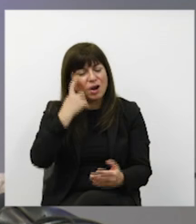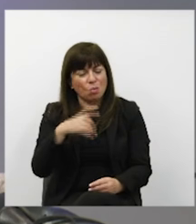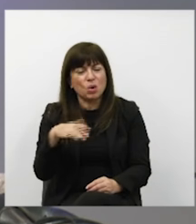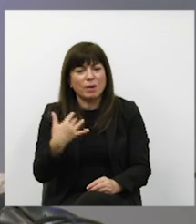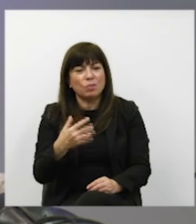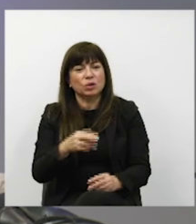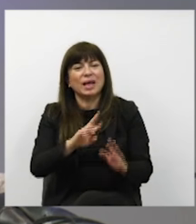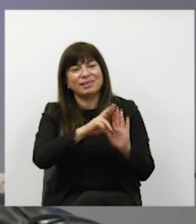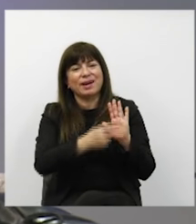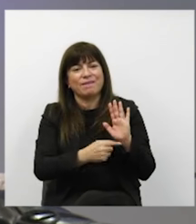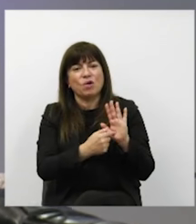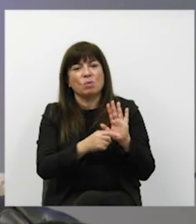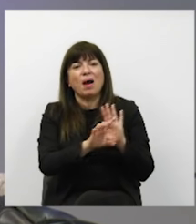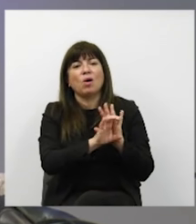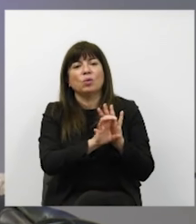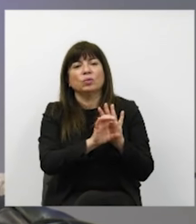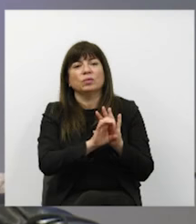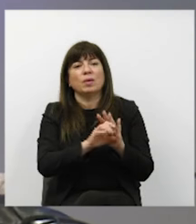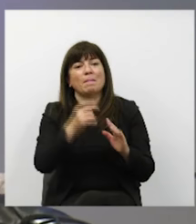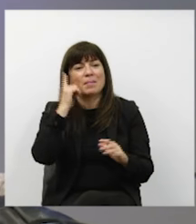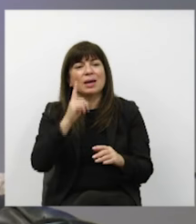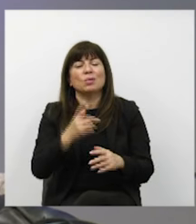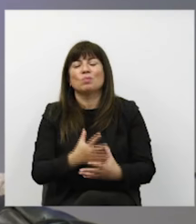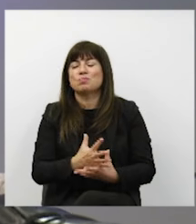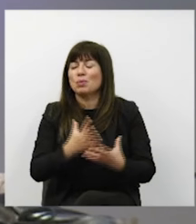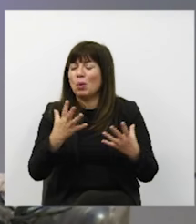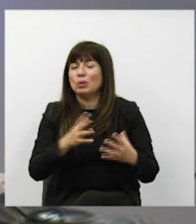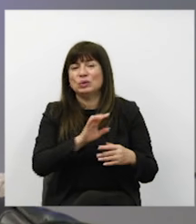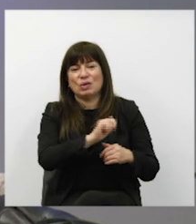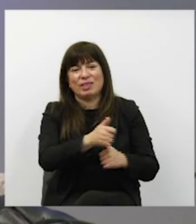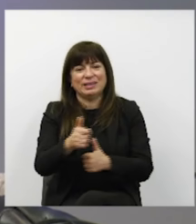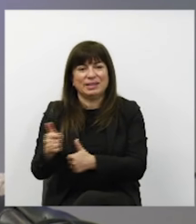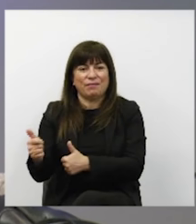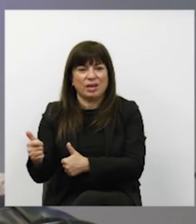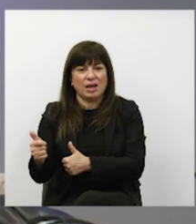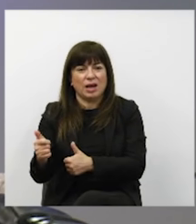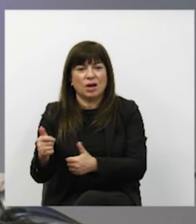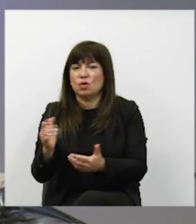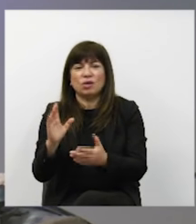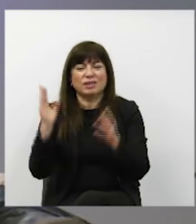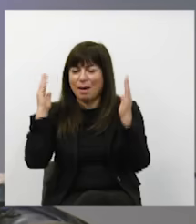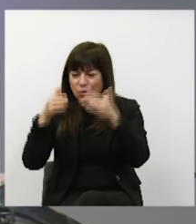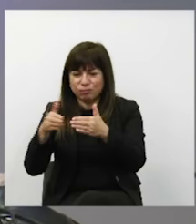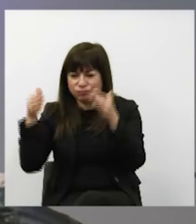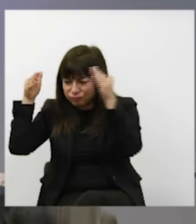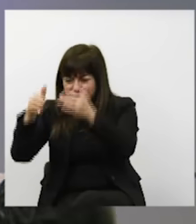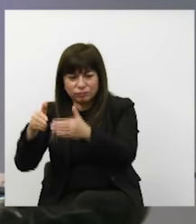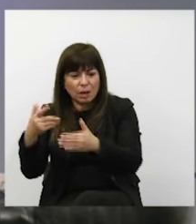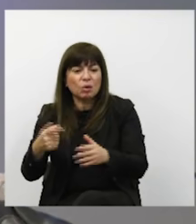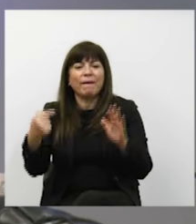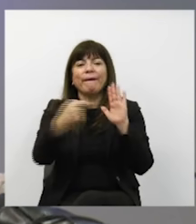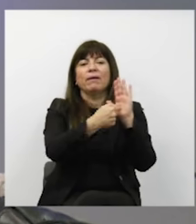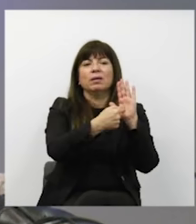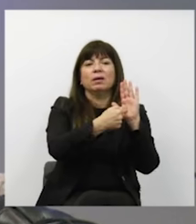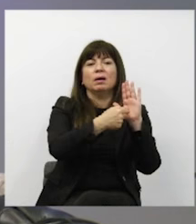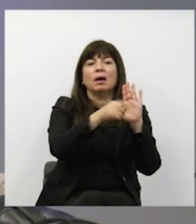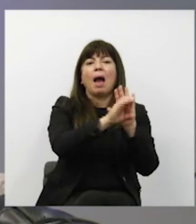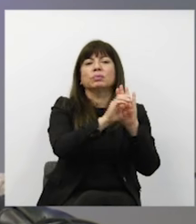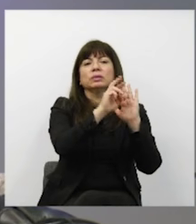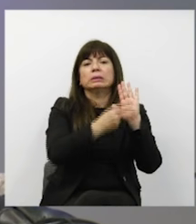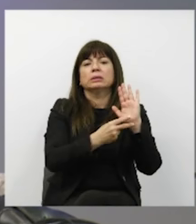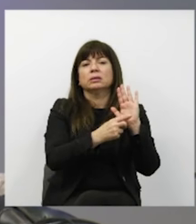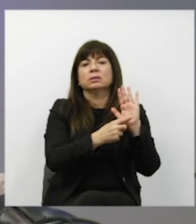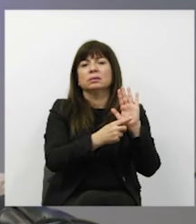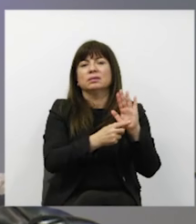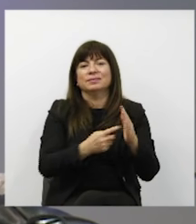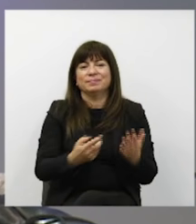relevante, pero mi temor es que muchos otros desafíos no los estemos abordando porque supuestamente solamente estamos, en el fondo,